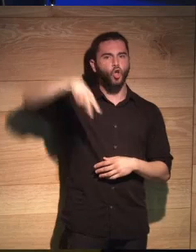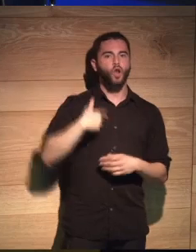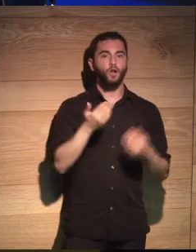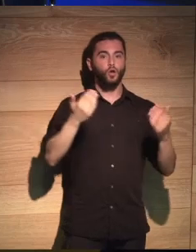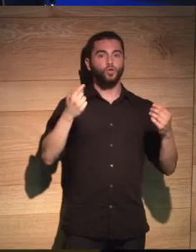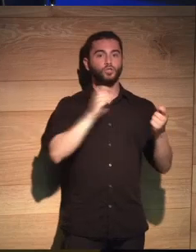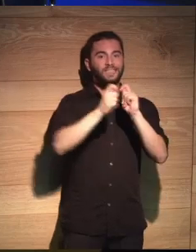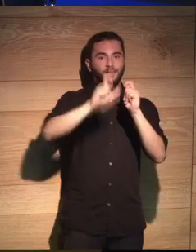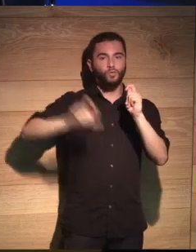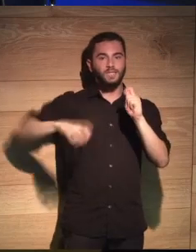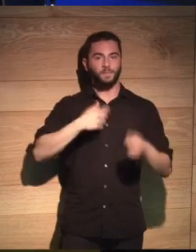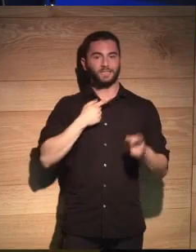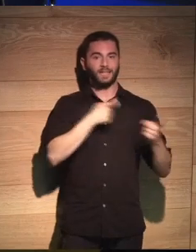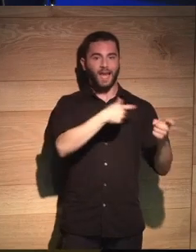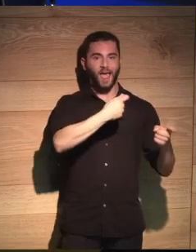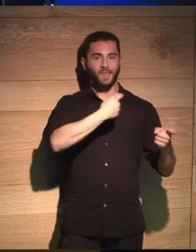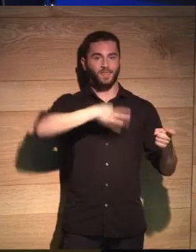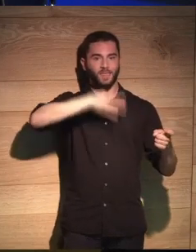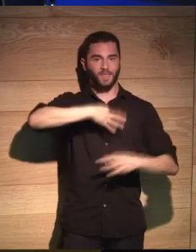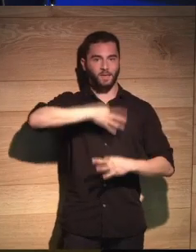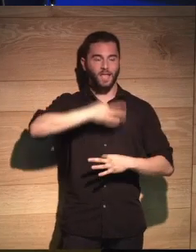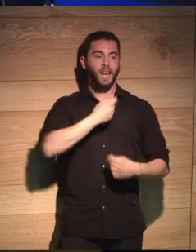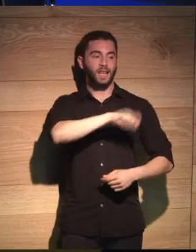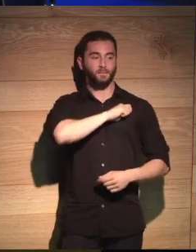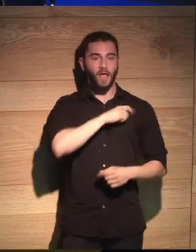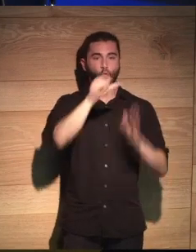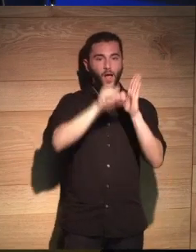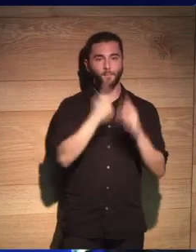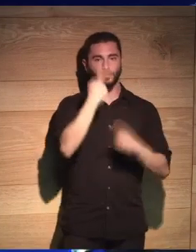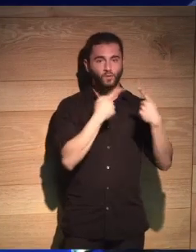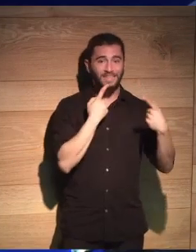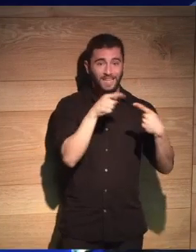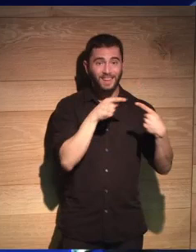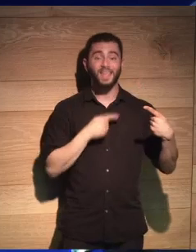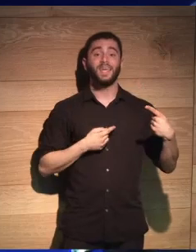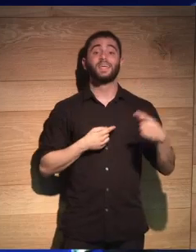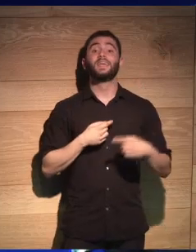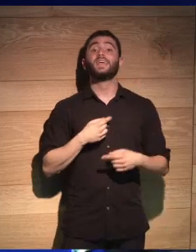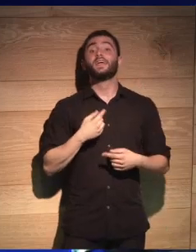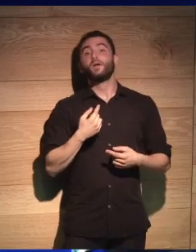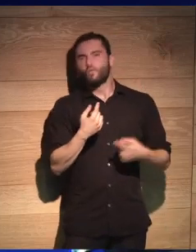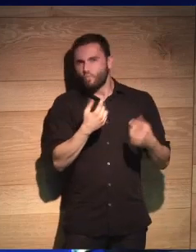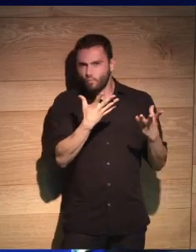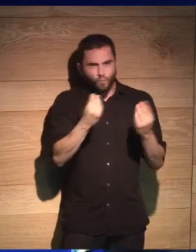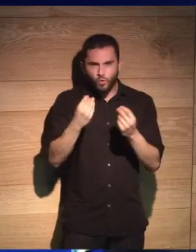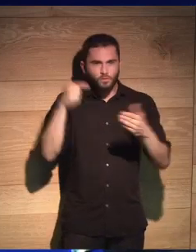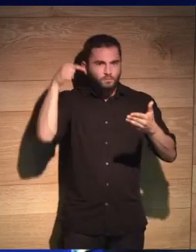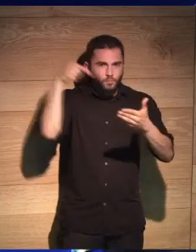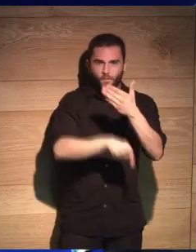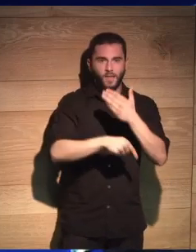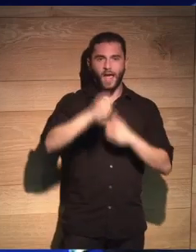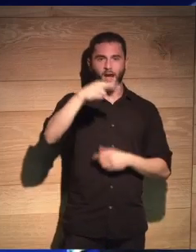la guerra civil en España, hay un capítulo que cuenta, digamos, mucho sobre Arturo